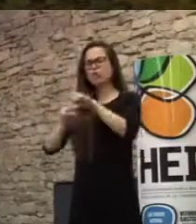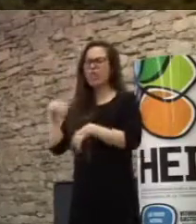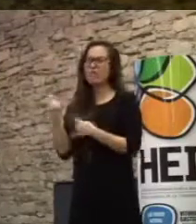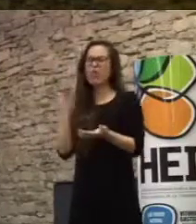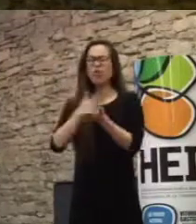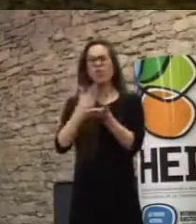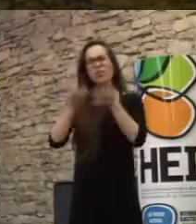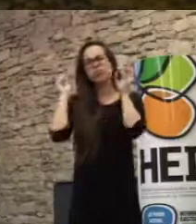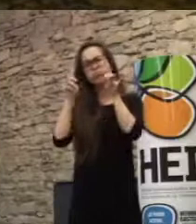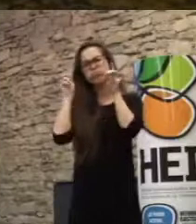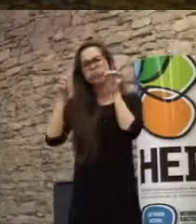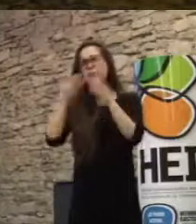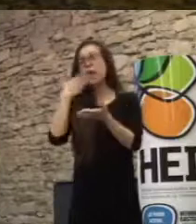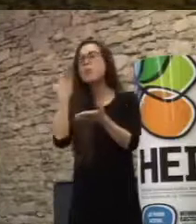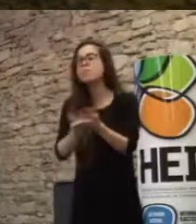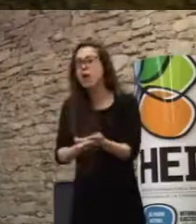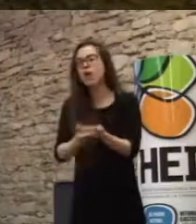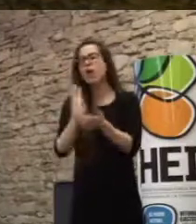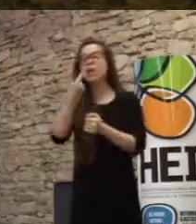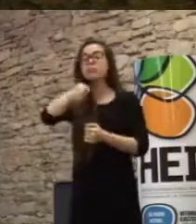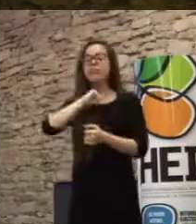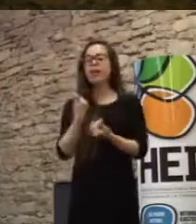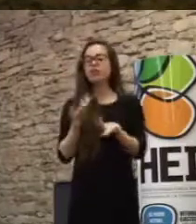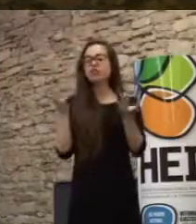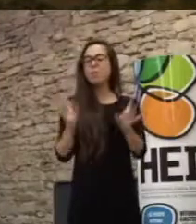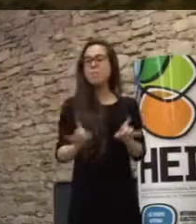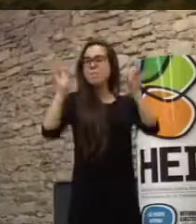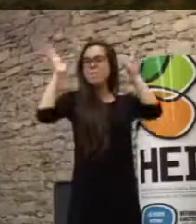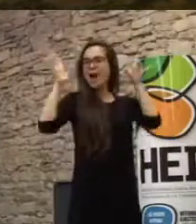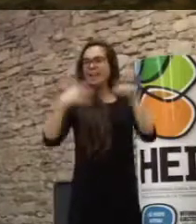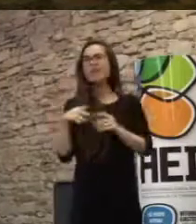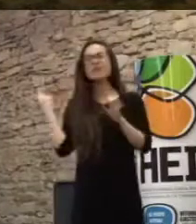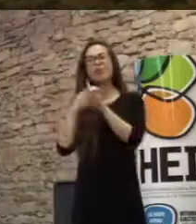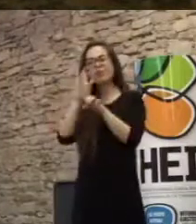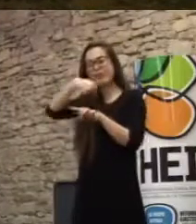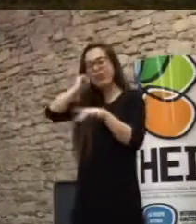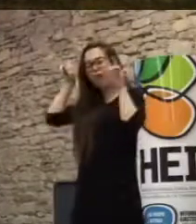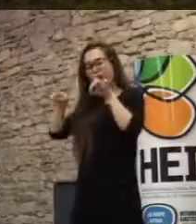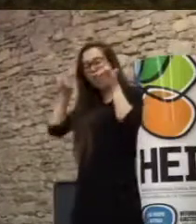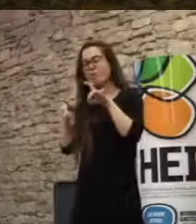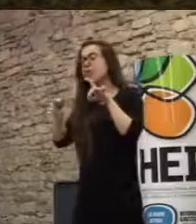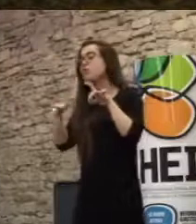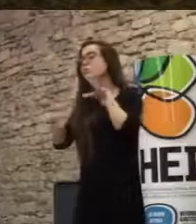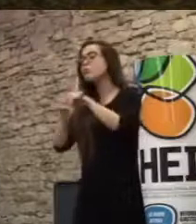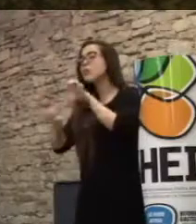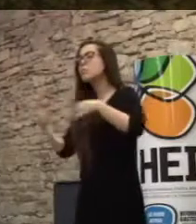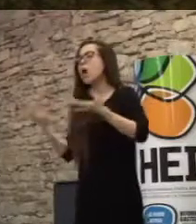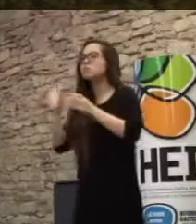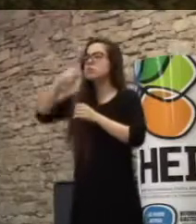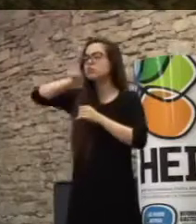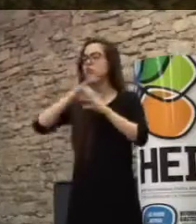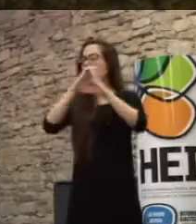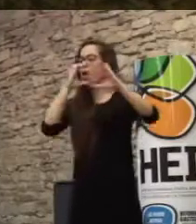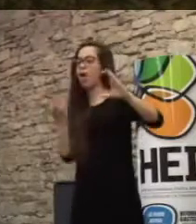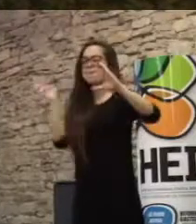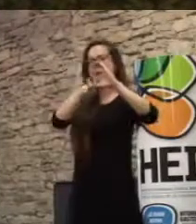entonces lo que hacemos es hacer un acto de magia para enseñarles cuáles son los derechos y deberes del consumidor les montamos en autobús y les damos un recorrido por pamplona